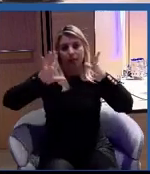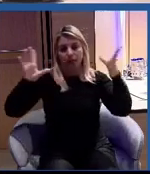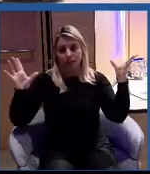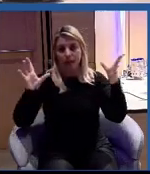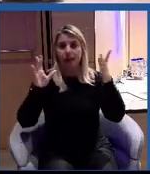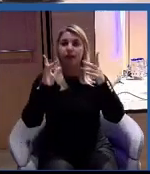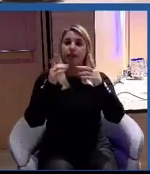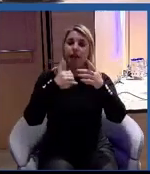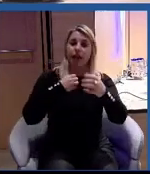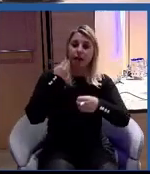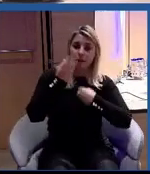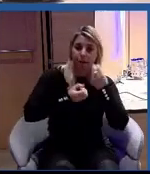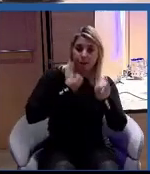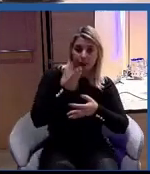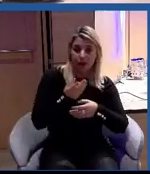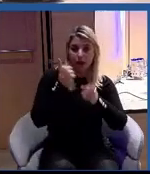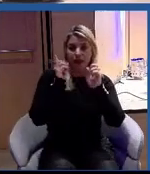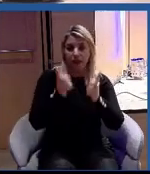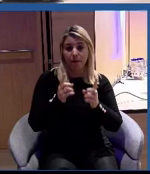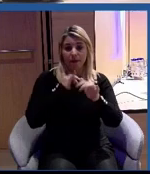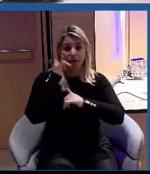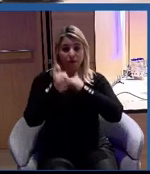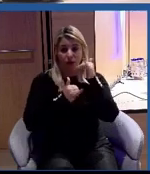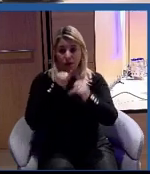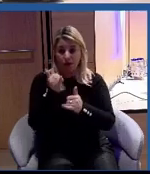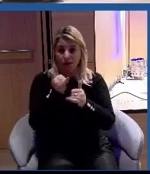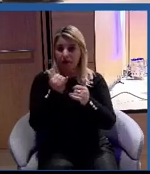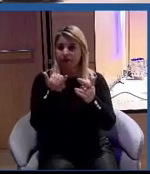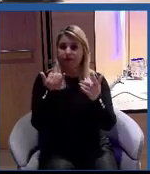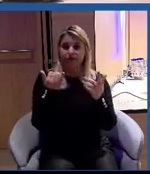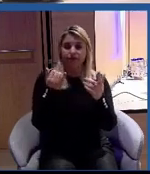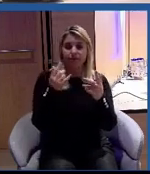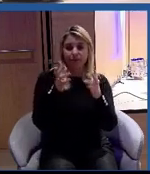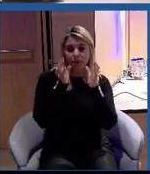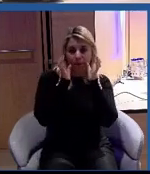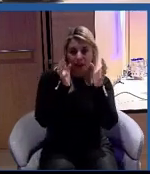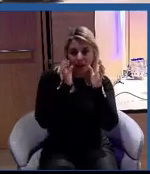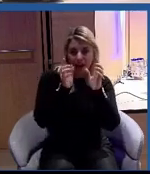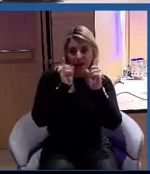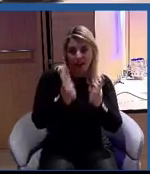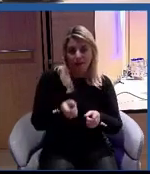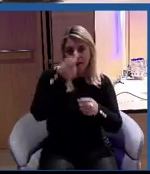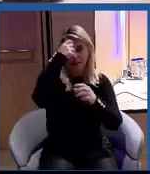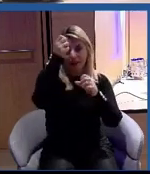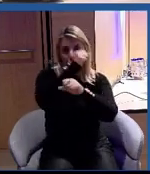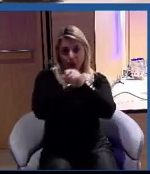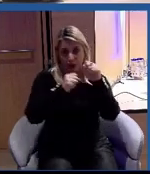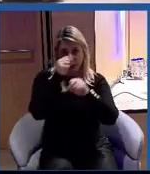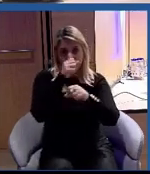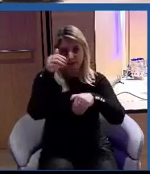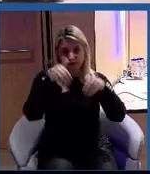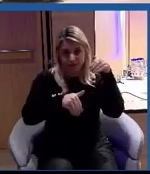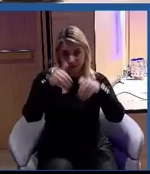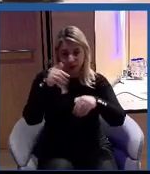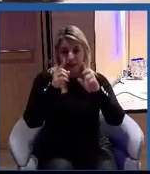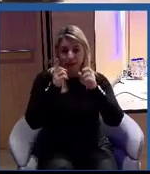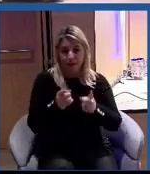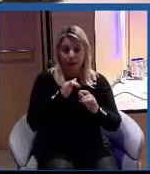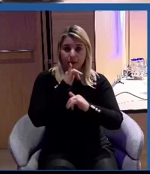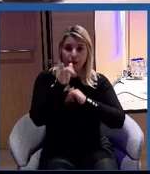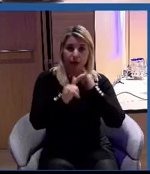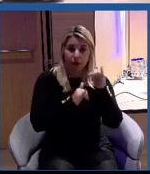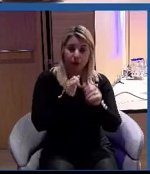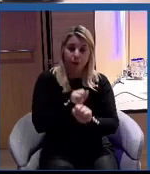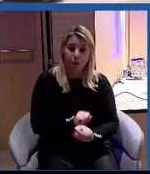redes los riesgos de la desinformación la tecnología que se involucra en las elecciones cómo los datos se